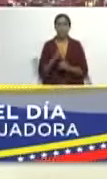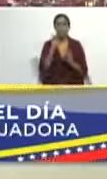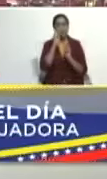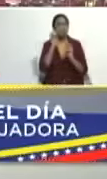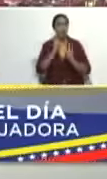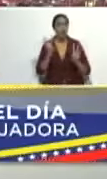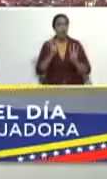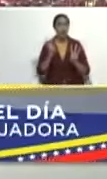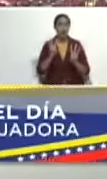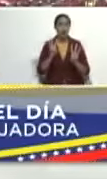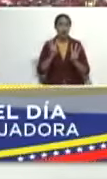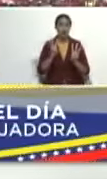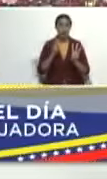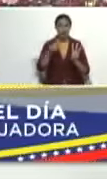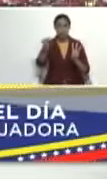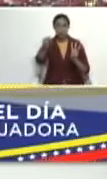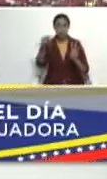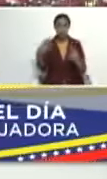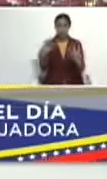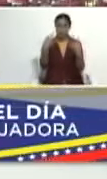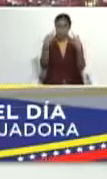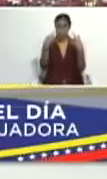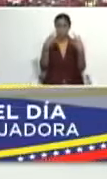Impresionante. Allá nos están viendo.